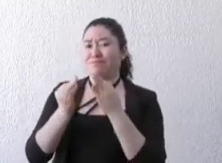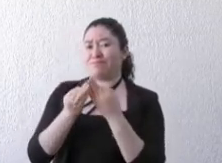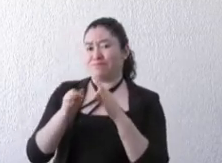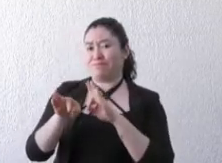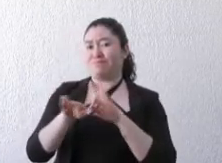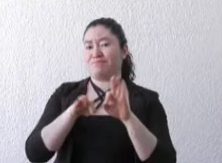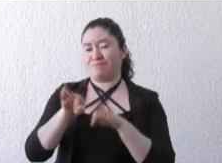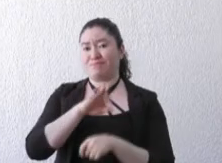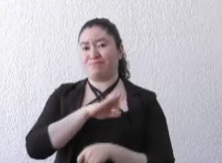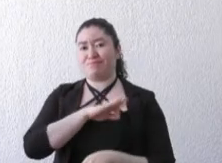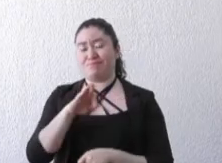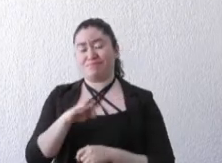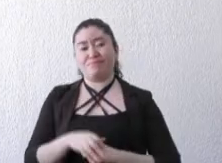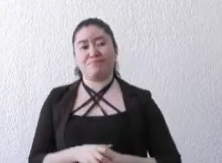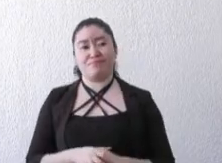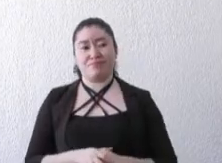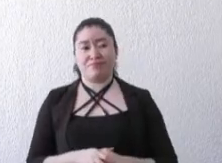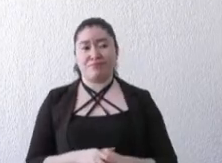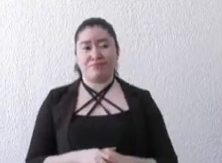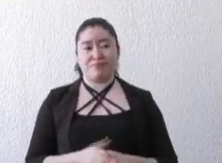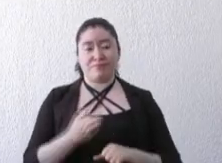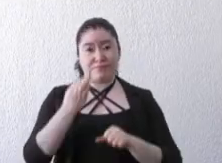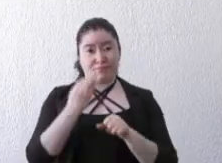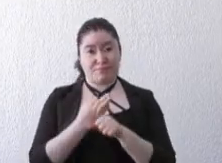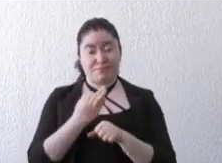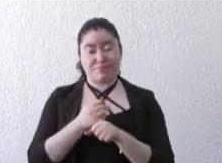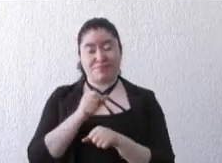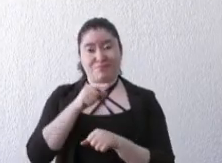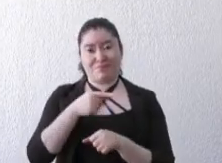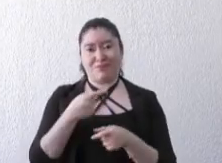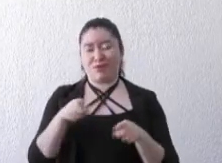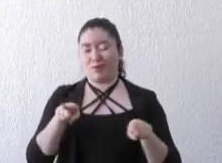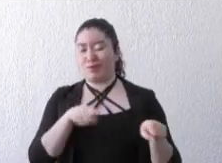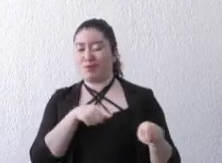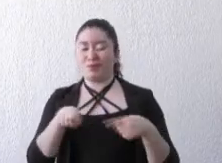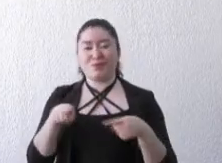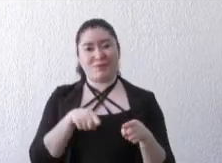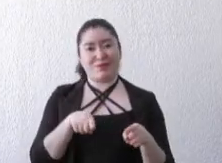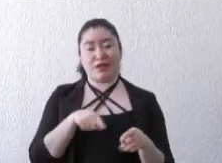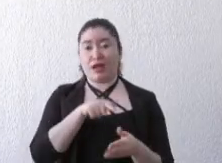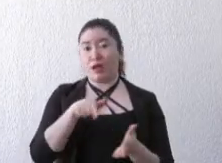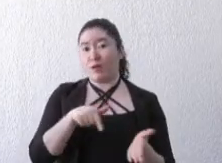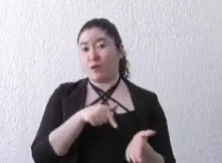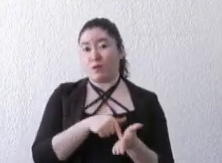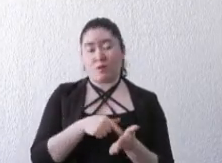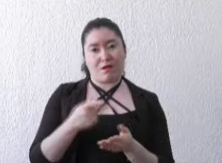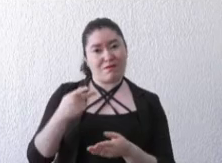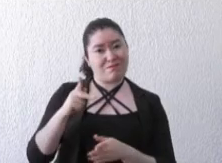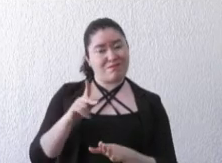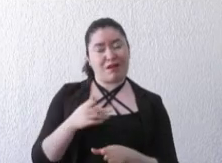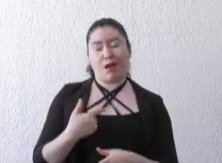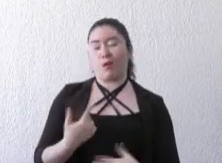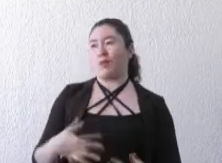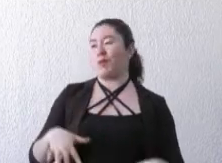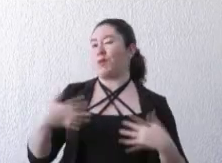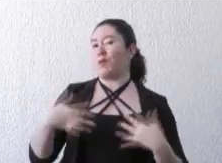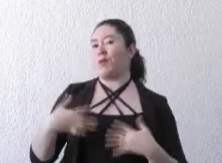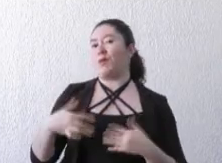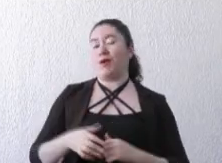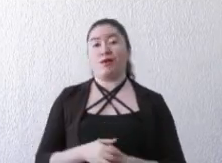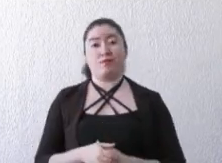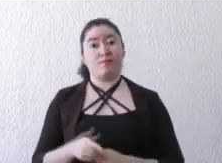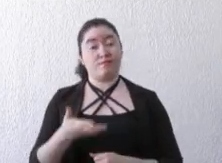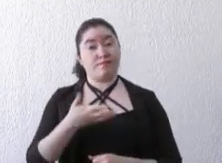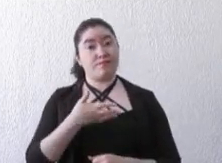parte particular de la orquesta típica, bueno, pues tienen un espacio extraordinario donde